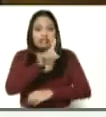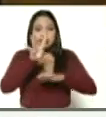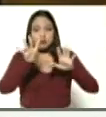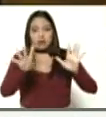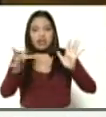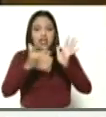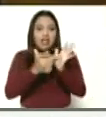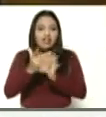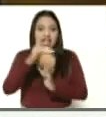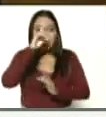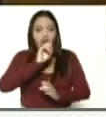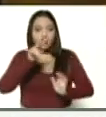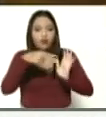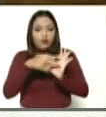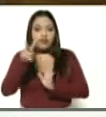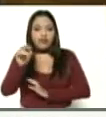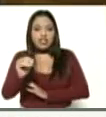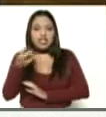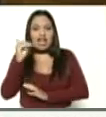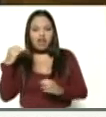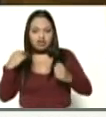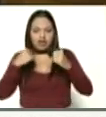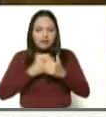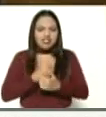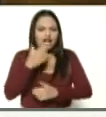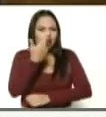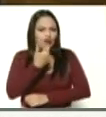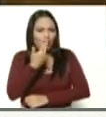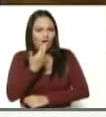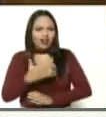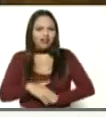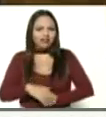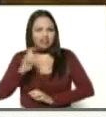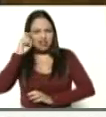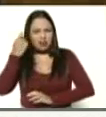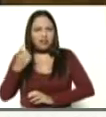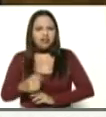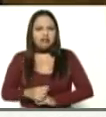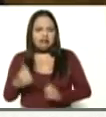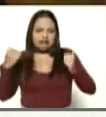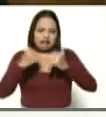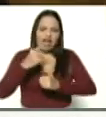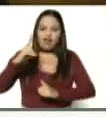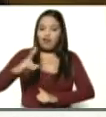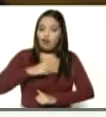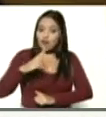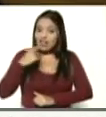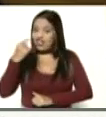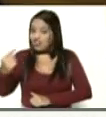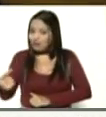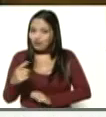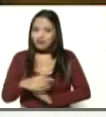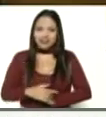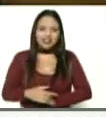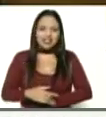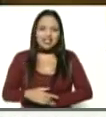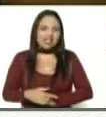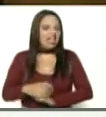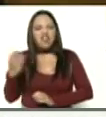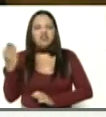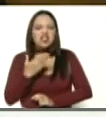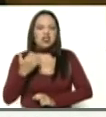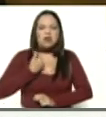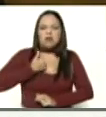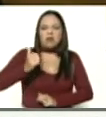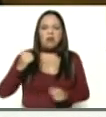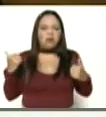Cargaba una camisa roja, Darío. Recuerdo, le dijimos, traje formal. Entonces llegó con su camisa roja. Mira,